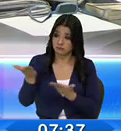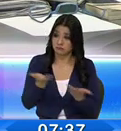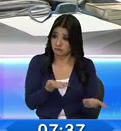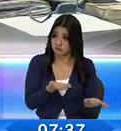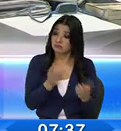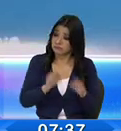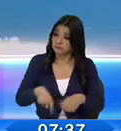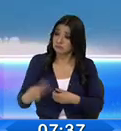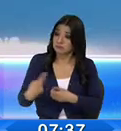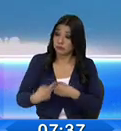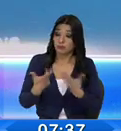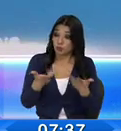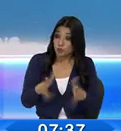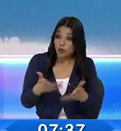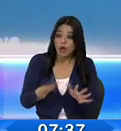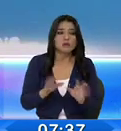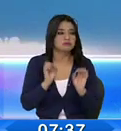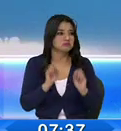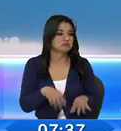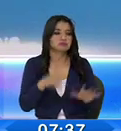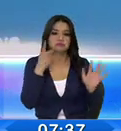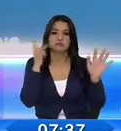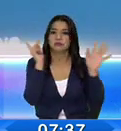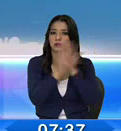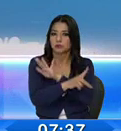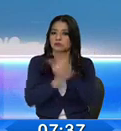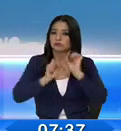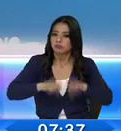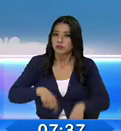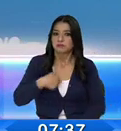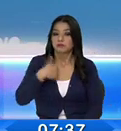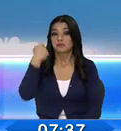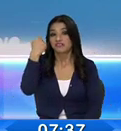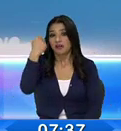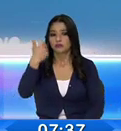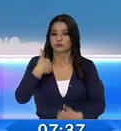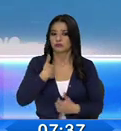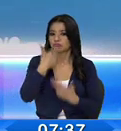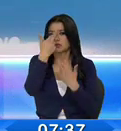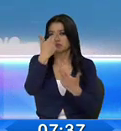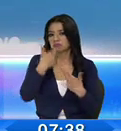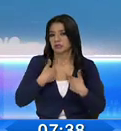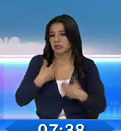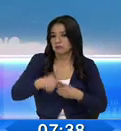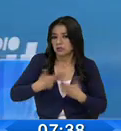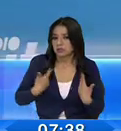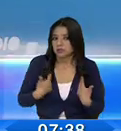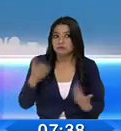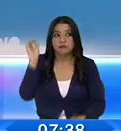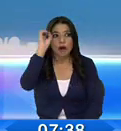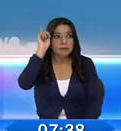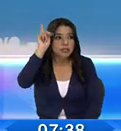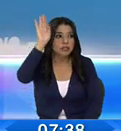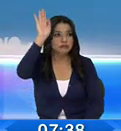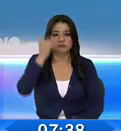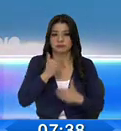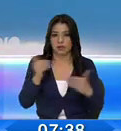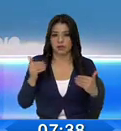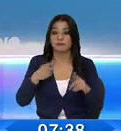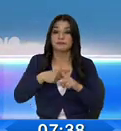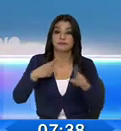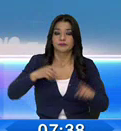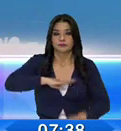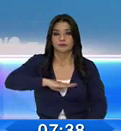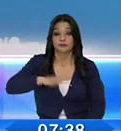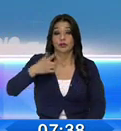espacio nosotros podemos conocer denuncias por afectación a derechos de participación quiero recordar que el ex alcalde de